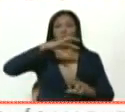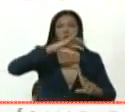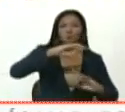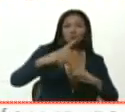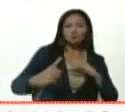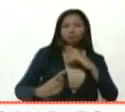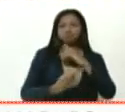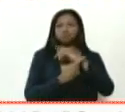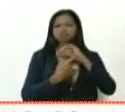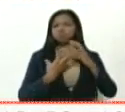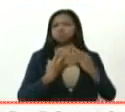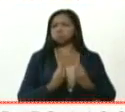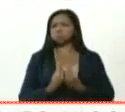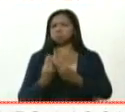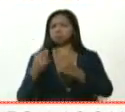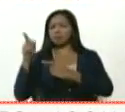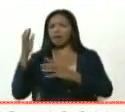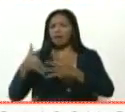allá